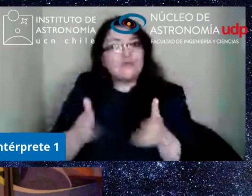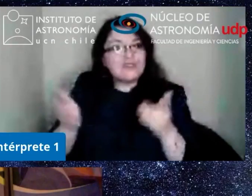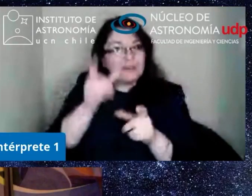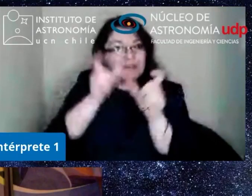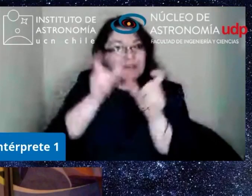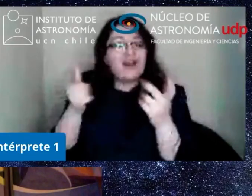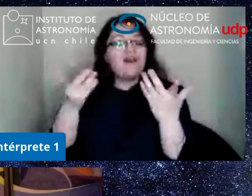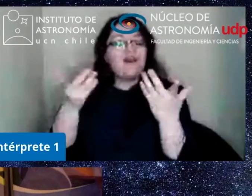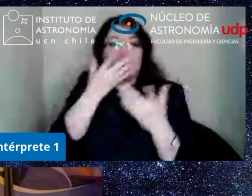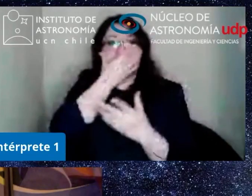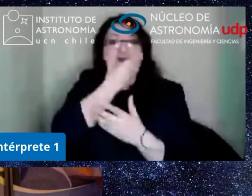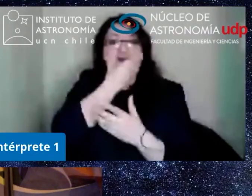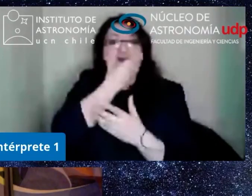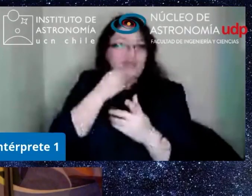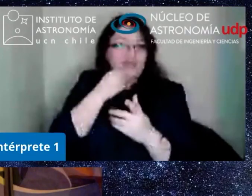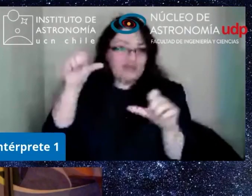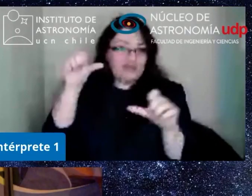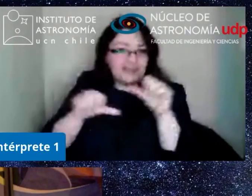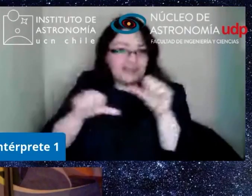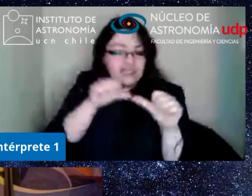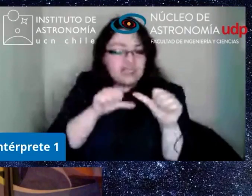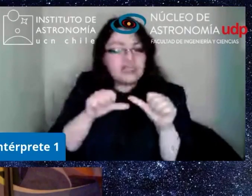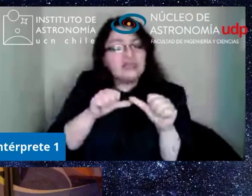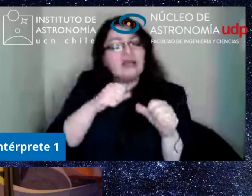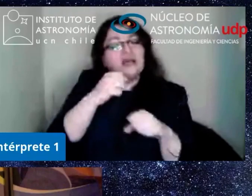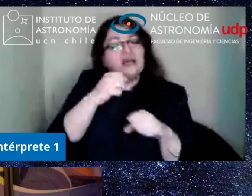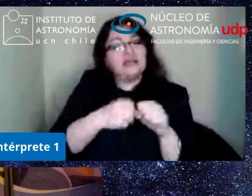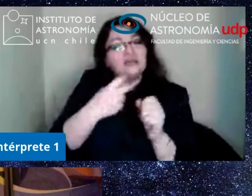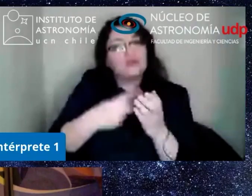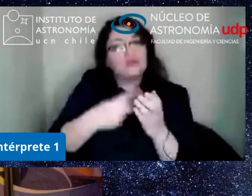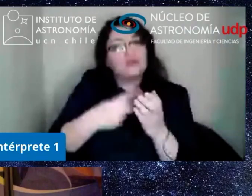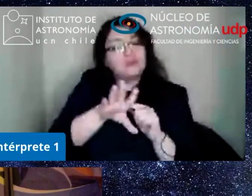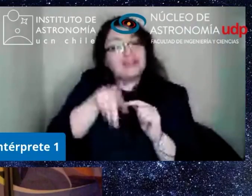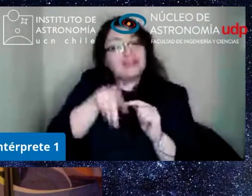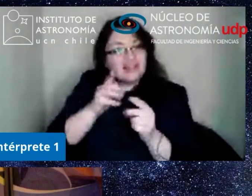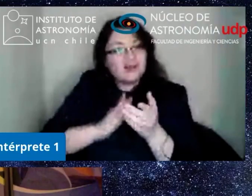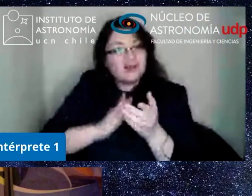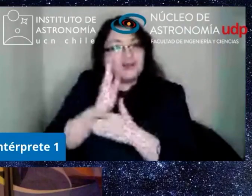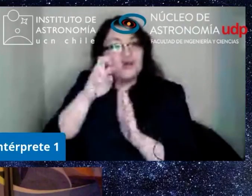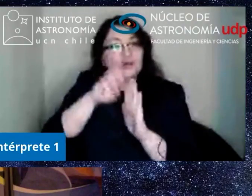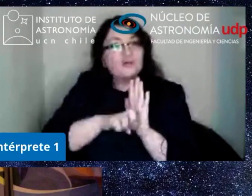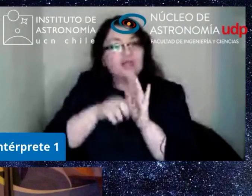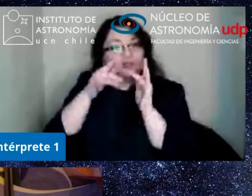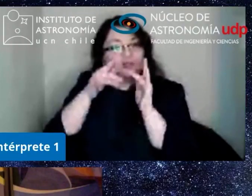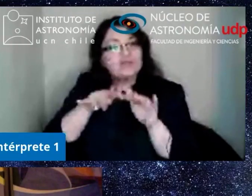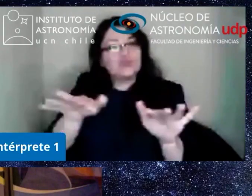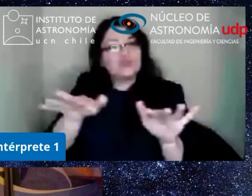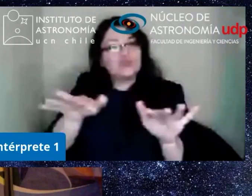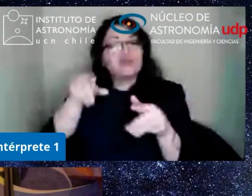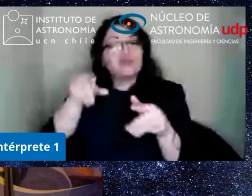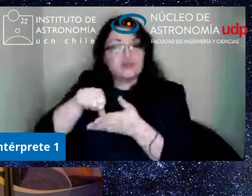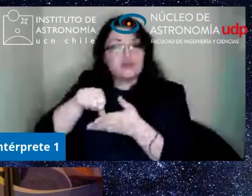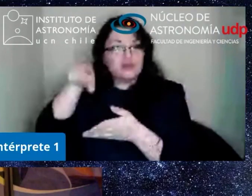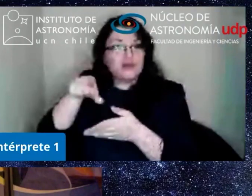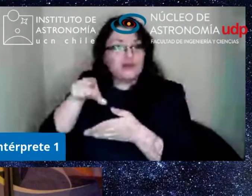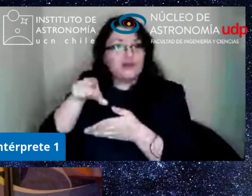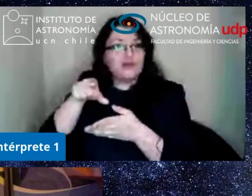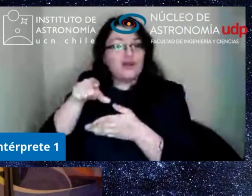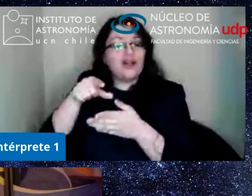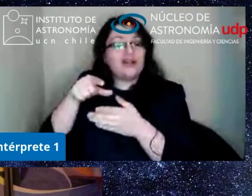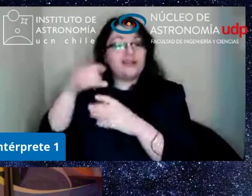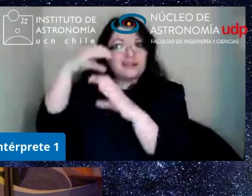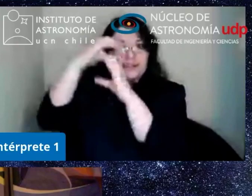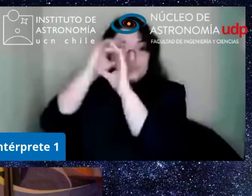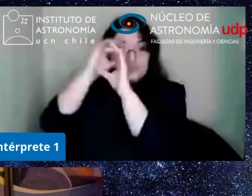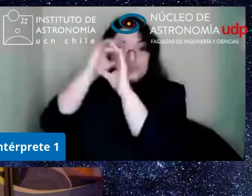ciencia. En 2015 comenzó con un proyecto de difusión para el núcleo de astronomía de la UDP que